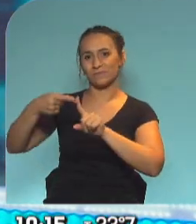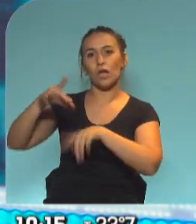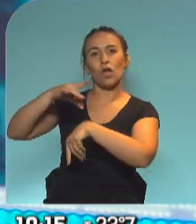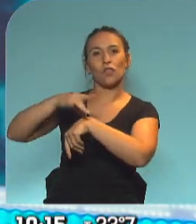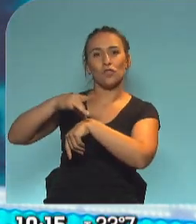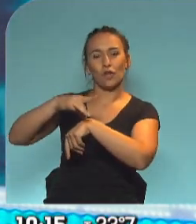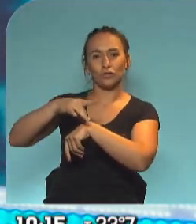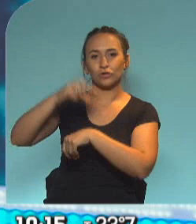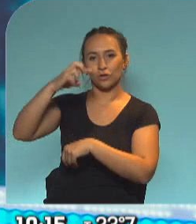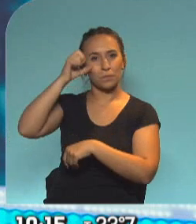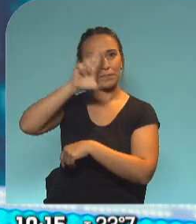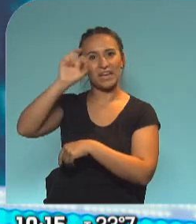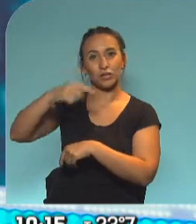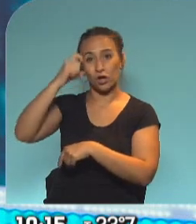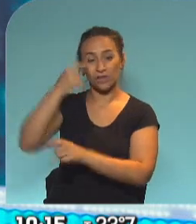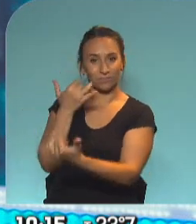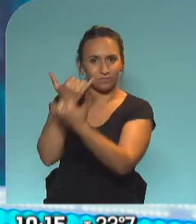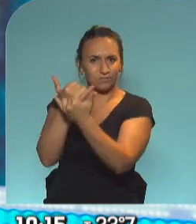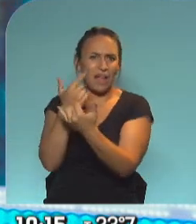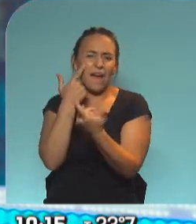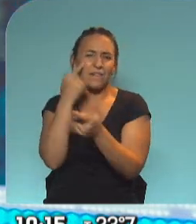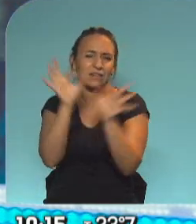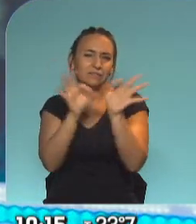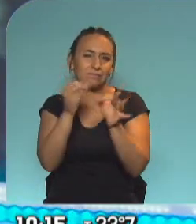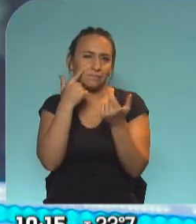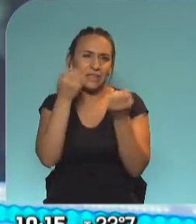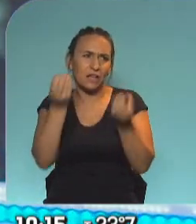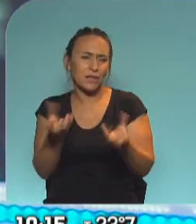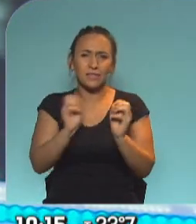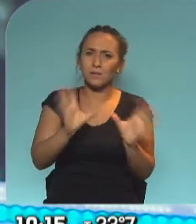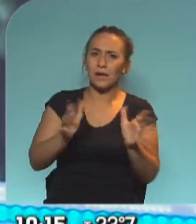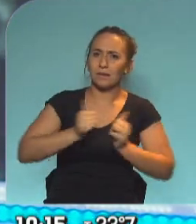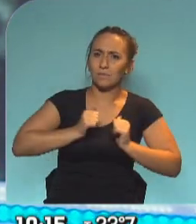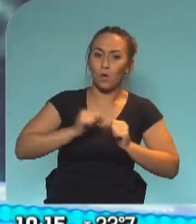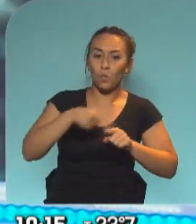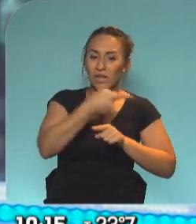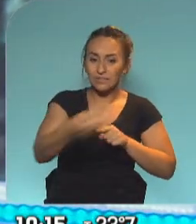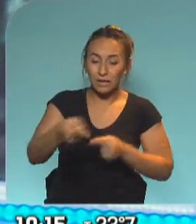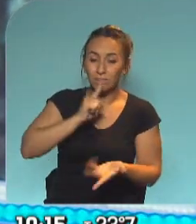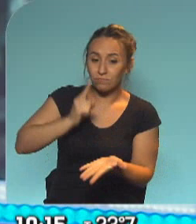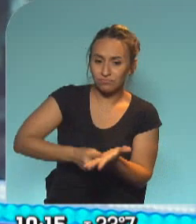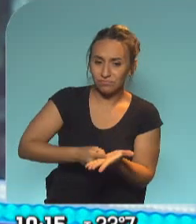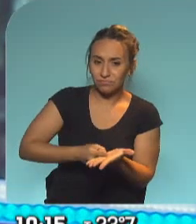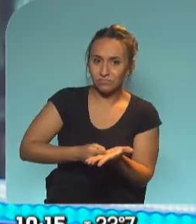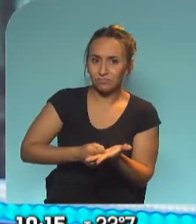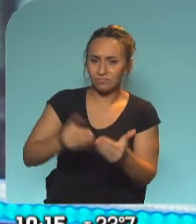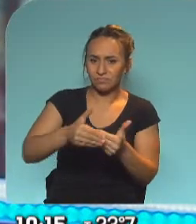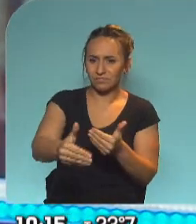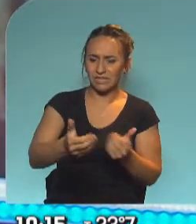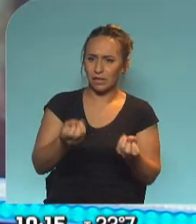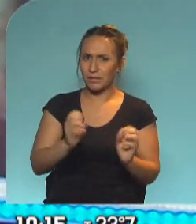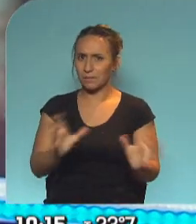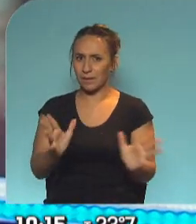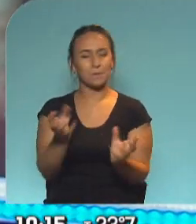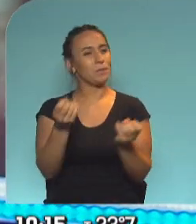Sergio Perrone, para analizar si está bien o está mal esperar por lo menos una semana para tomar esas medidas. Doctor, ¿cómo va? Buenas tardes. ¿Qué tal? Buenas